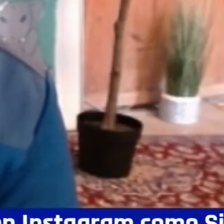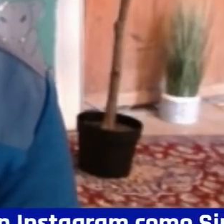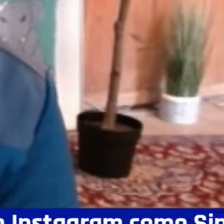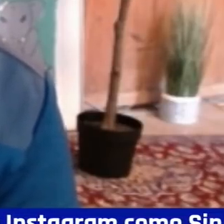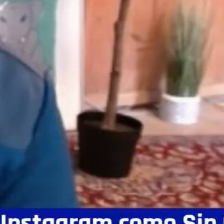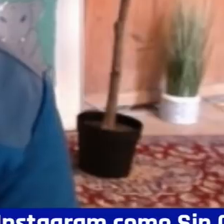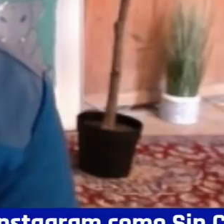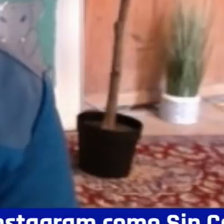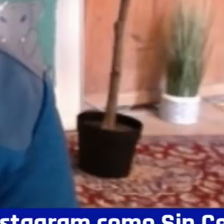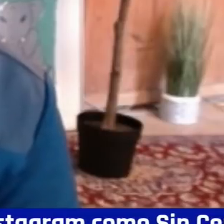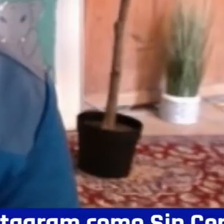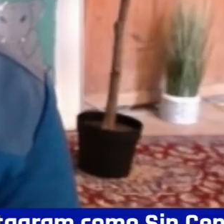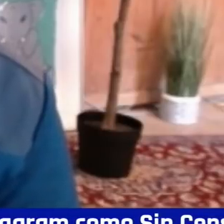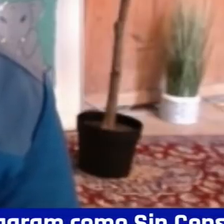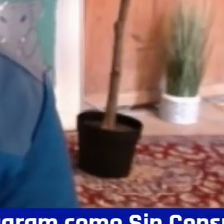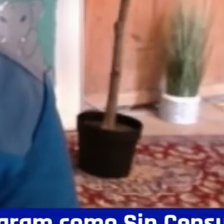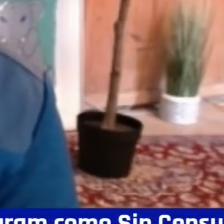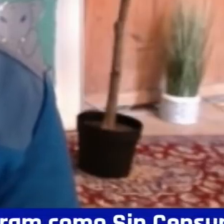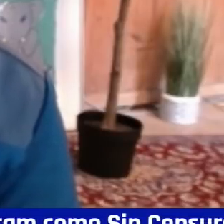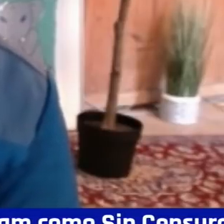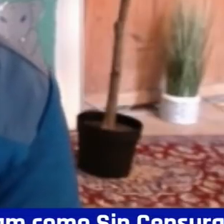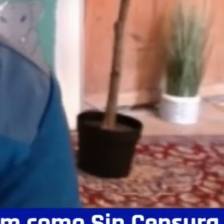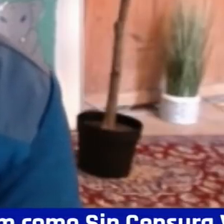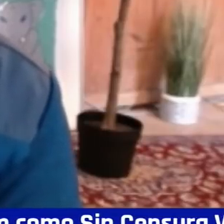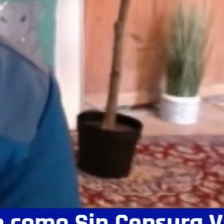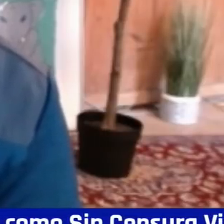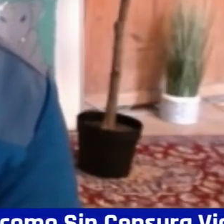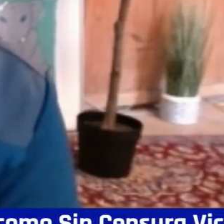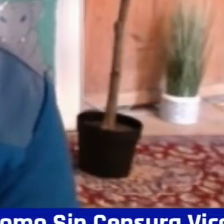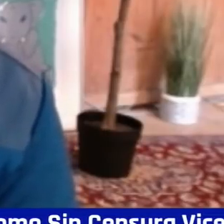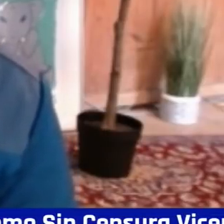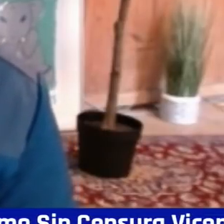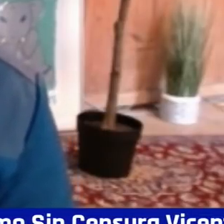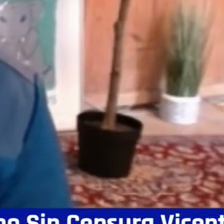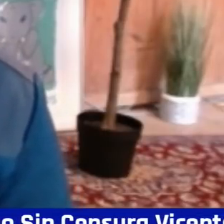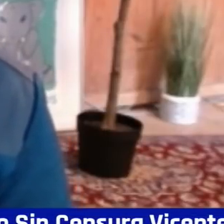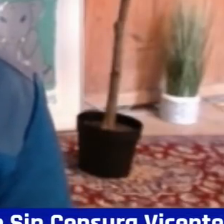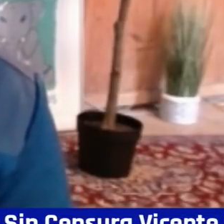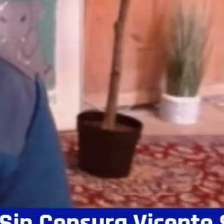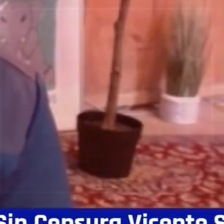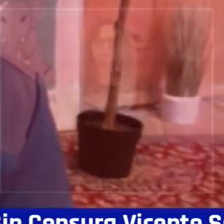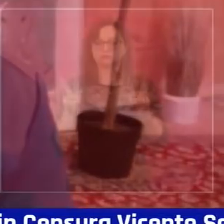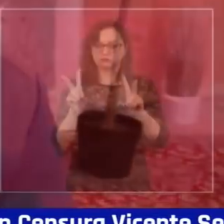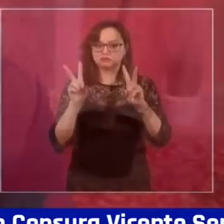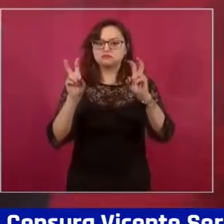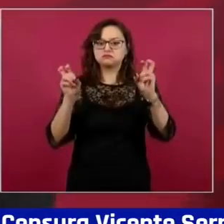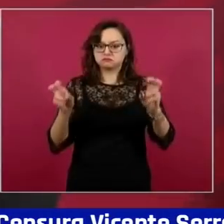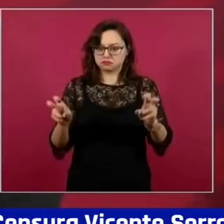la desigualdad nos llevó a una decadencia, a un proceso de degradación progresiva.